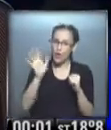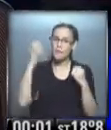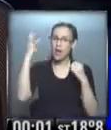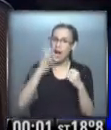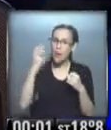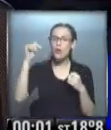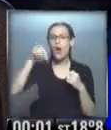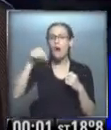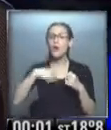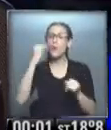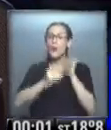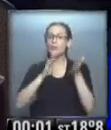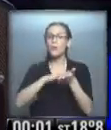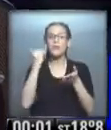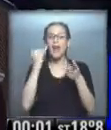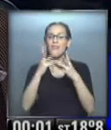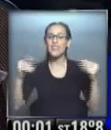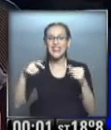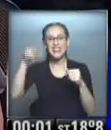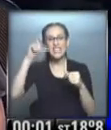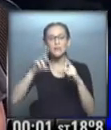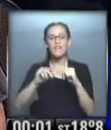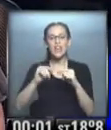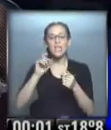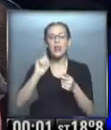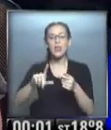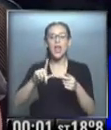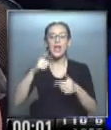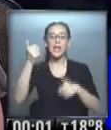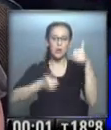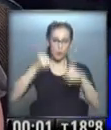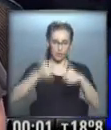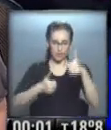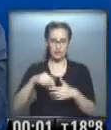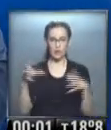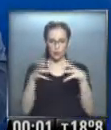estar repasando, por supuesto, el cierre de la 10ª fecha del torneo inicial de la Primera División.